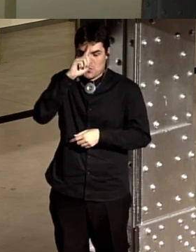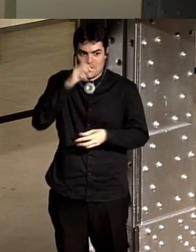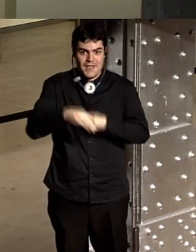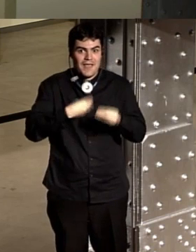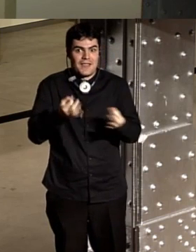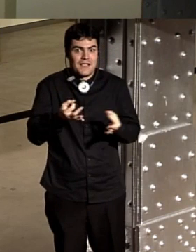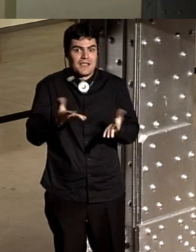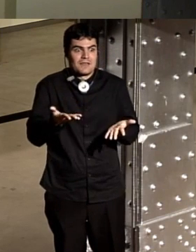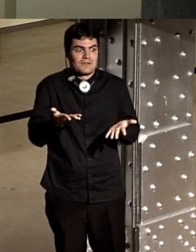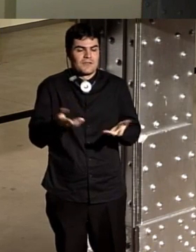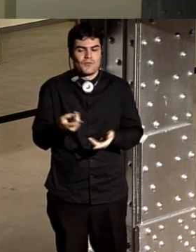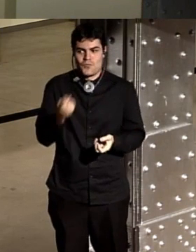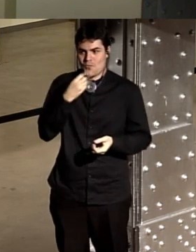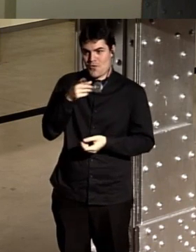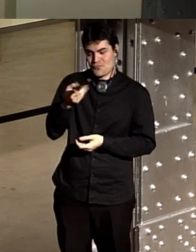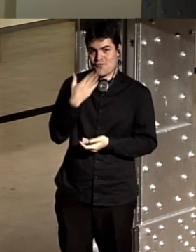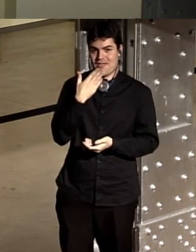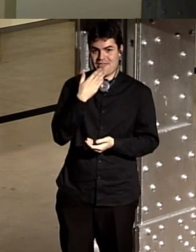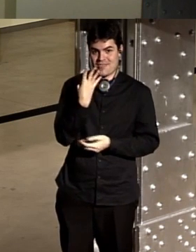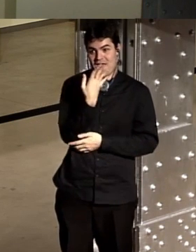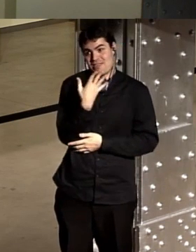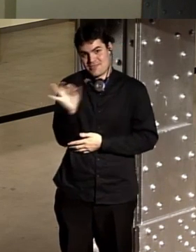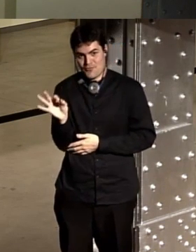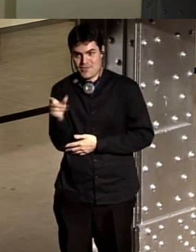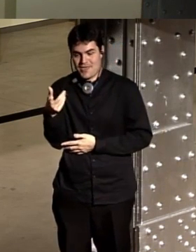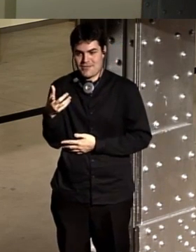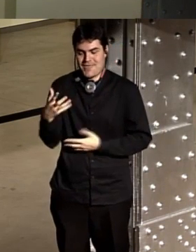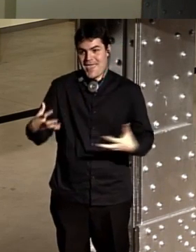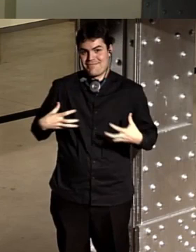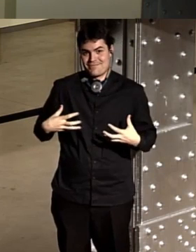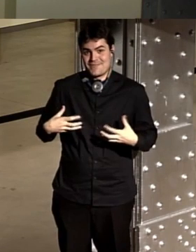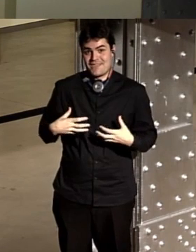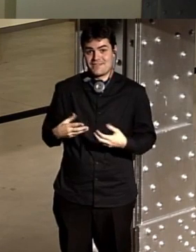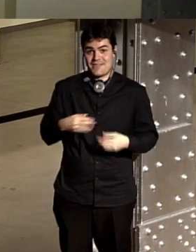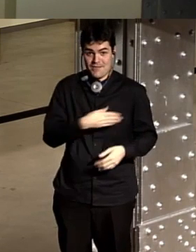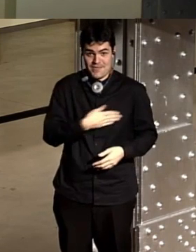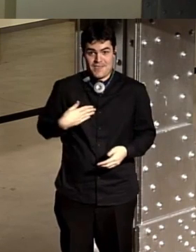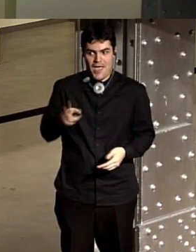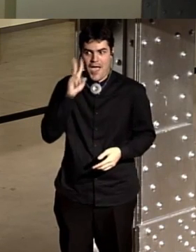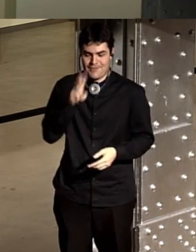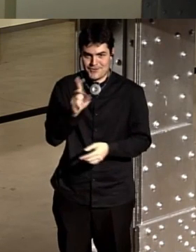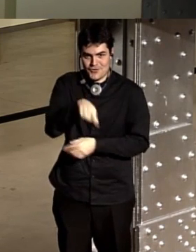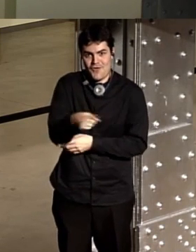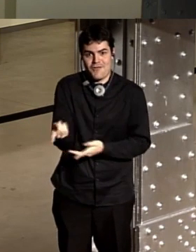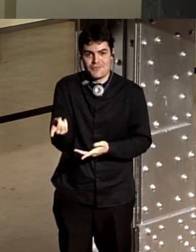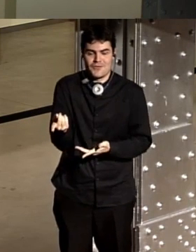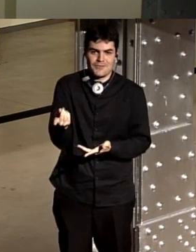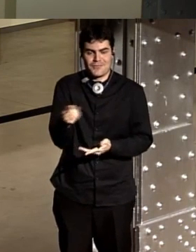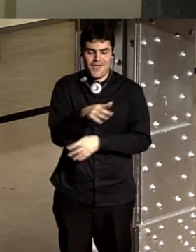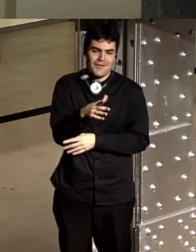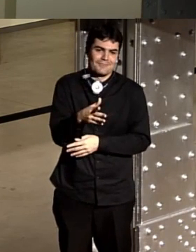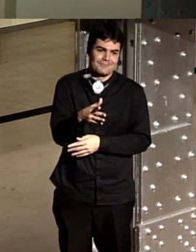bueno, tienes ya 50 años y creo que habrás visto algunas tetas en tu vida. Entonces hay momentos así muy, muy humanos